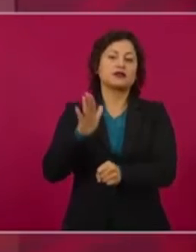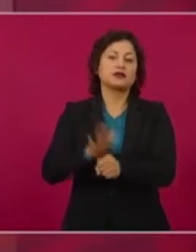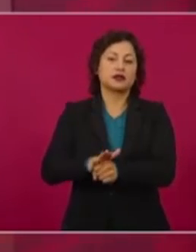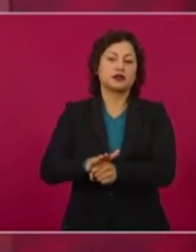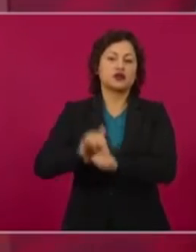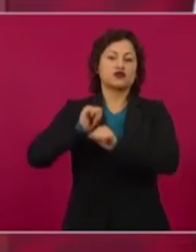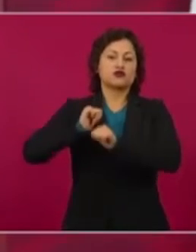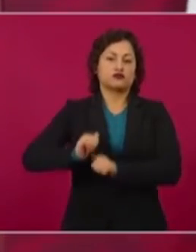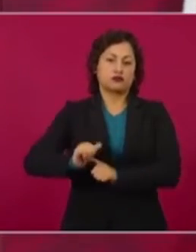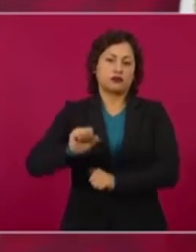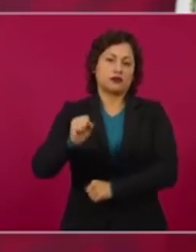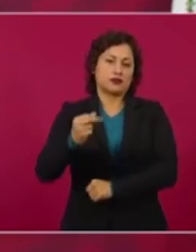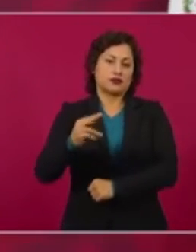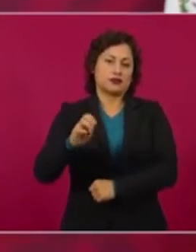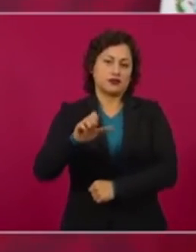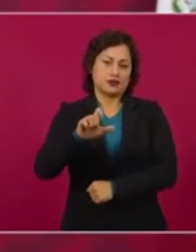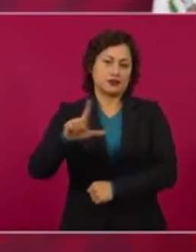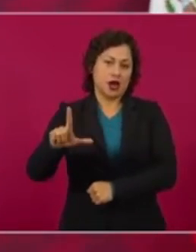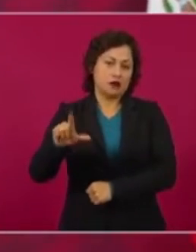Ahora